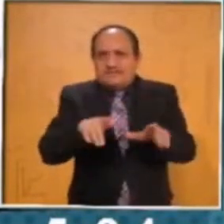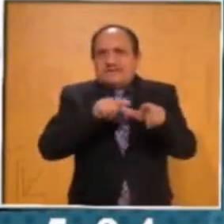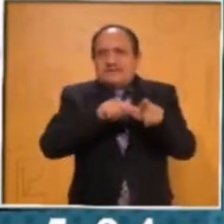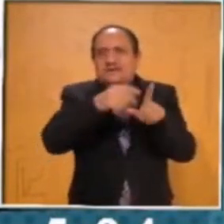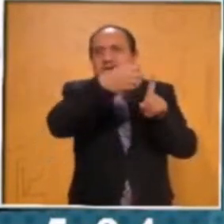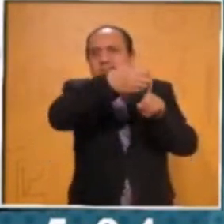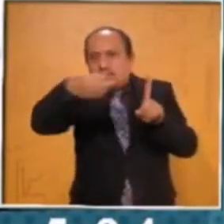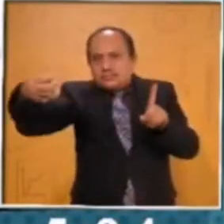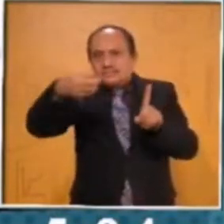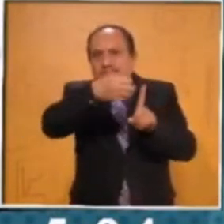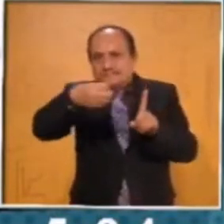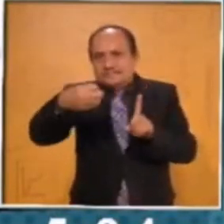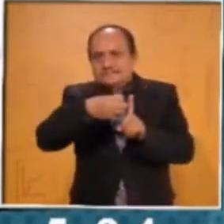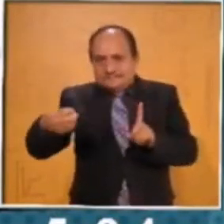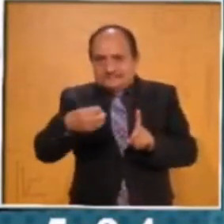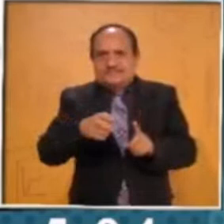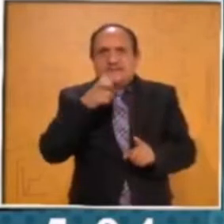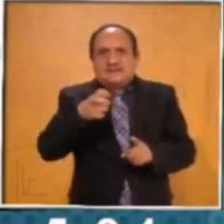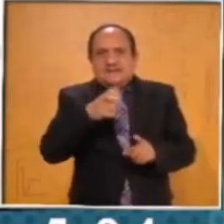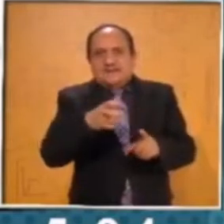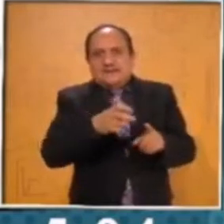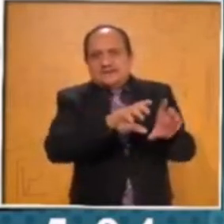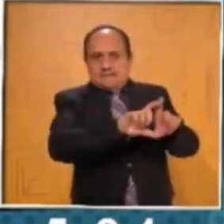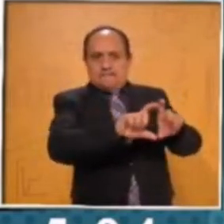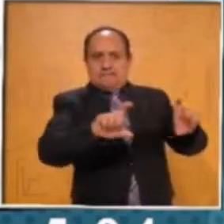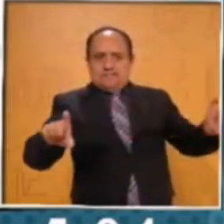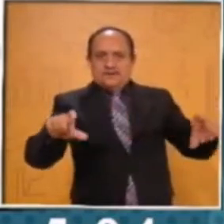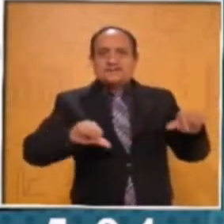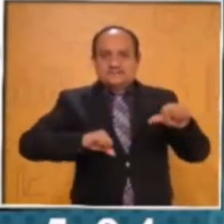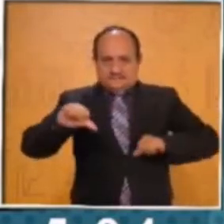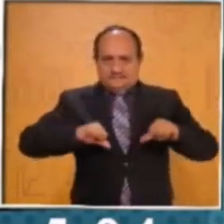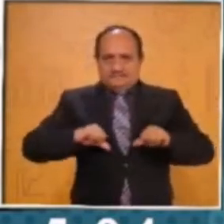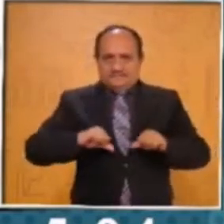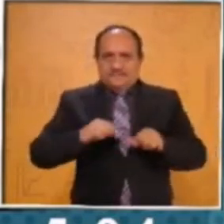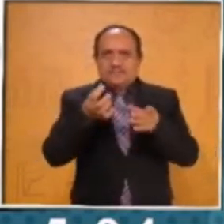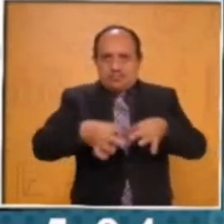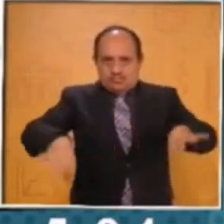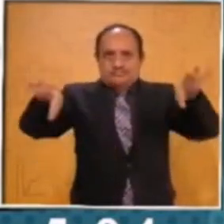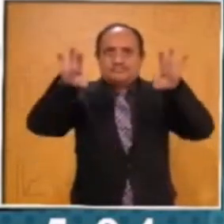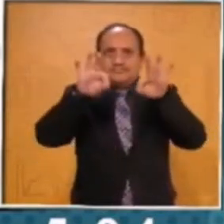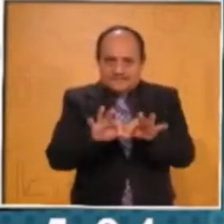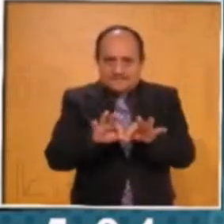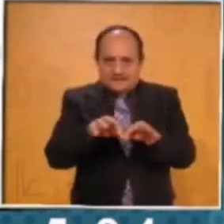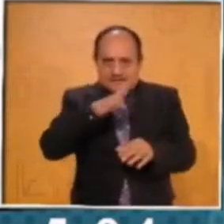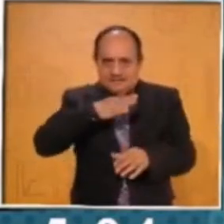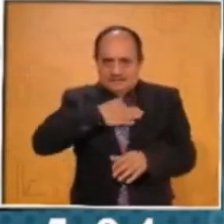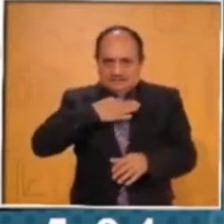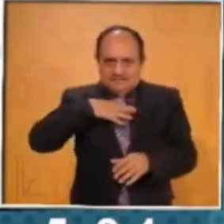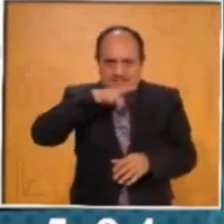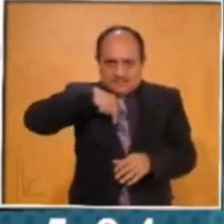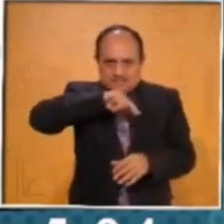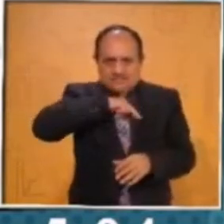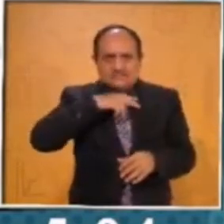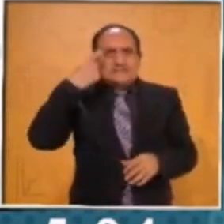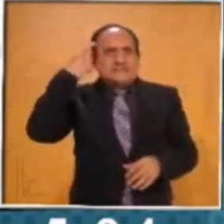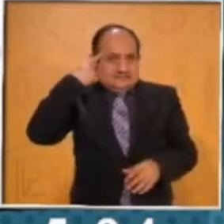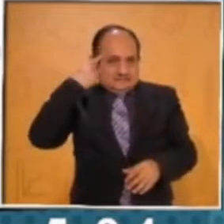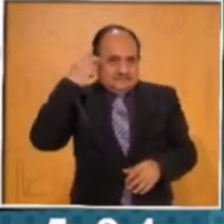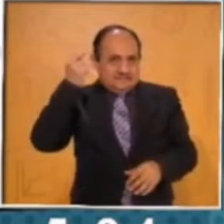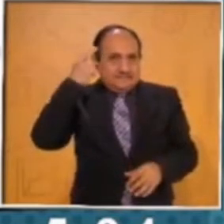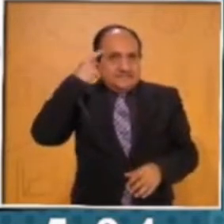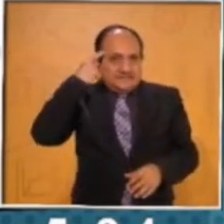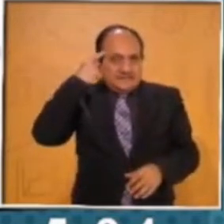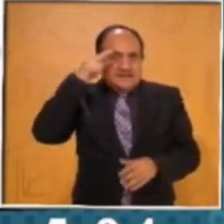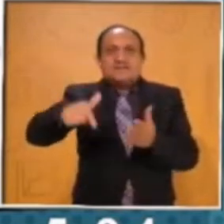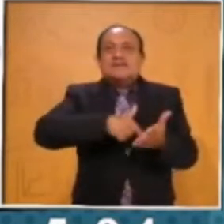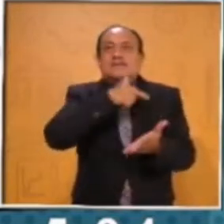orden concreto. En esta parte de la acción es muy importante que nosotros tomemos en cuenta el